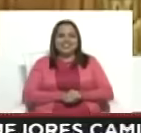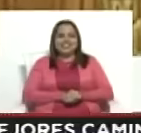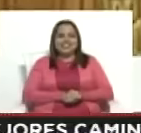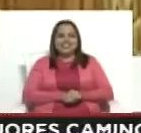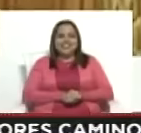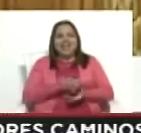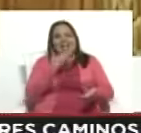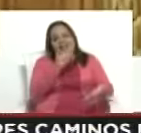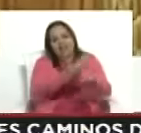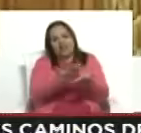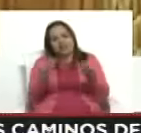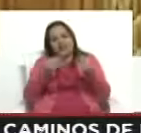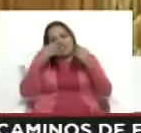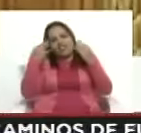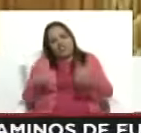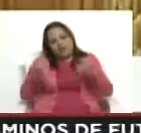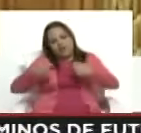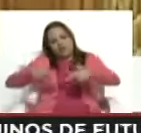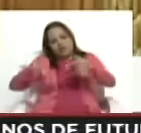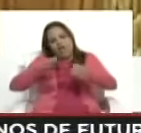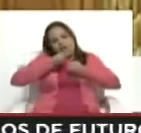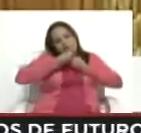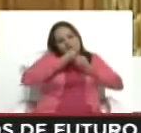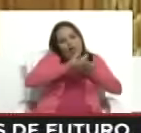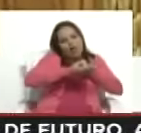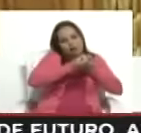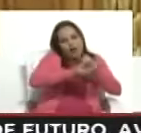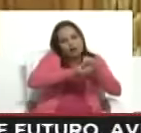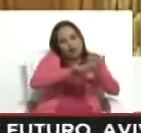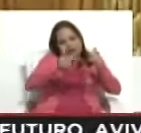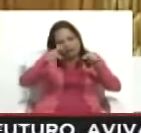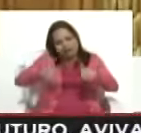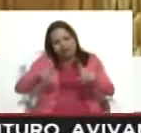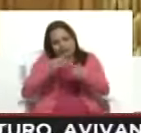Les agradezco mucho, de verdad, que me hayan dado esta oportunidad de